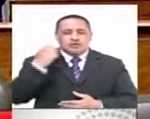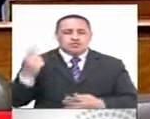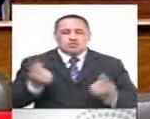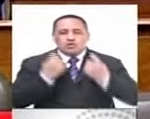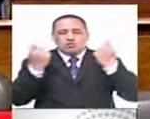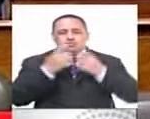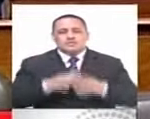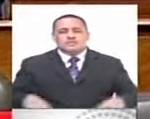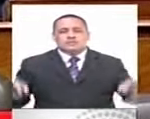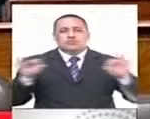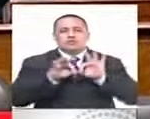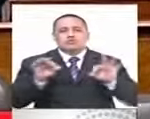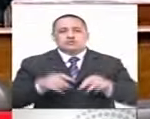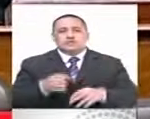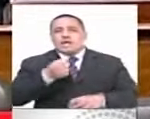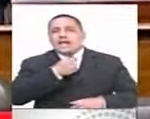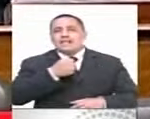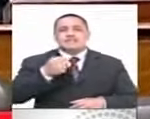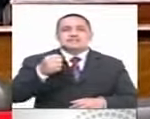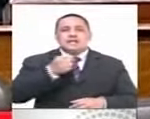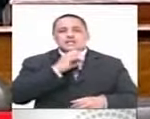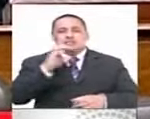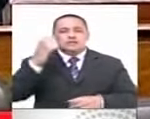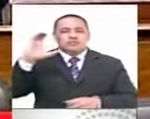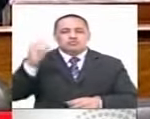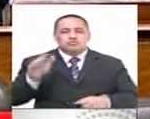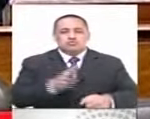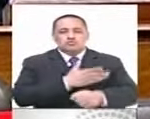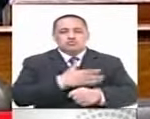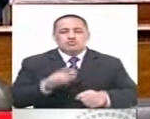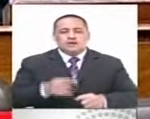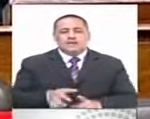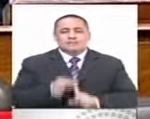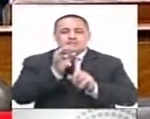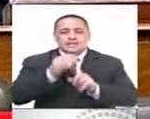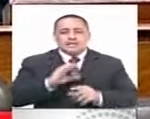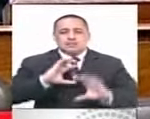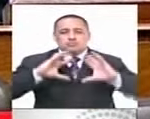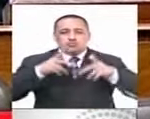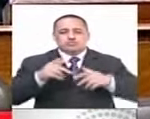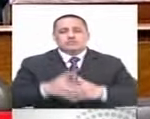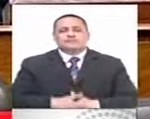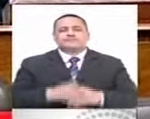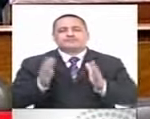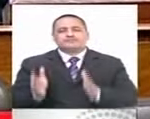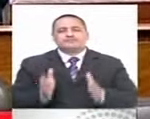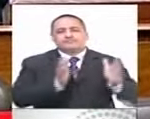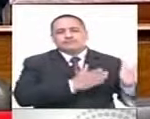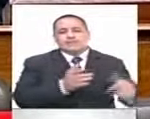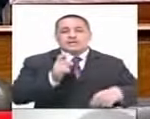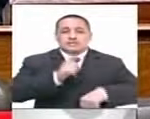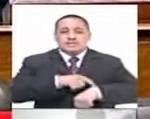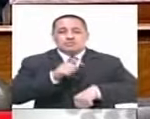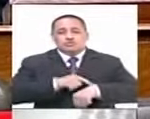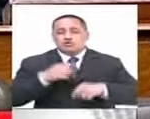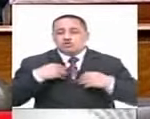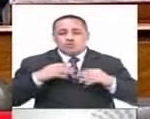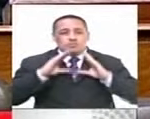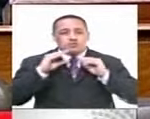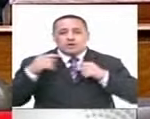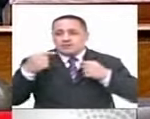importante de ópera en el mundo. Bien, por tema de tiempo yo no podré mencionar algunas coordinaciones que